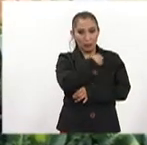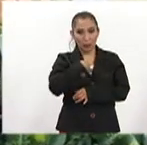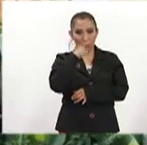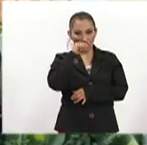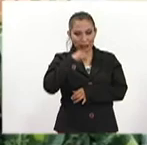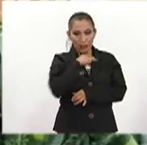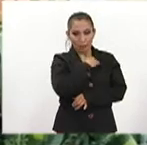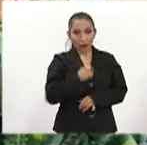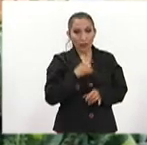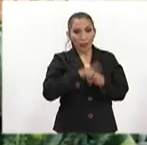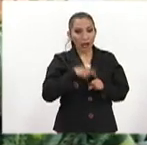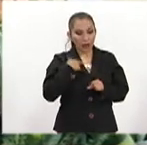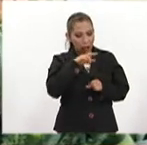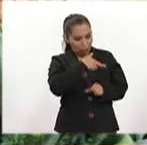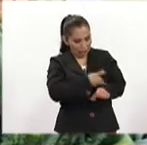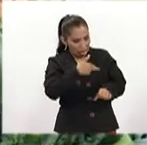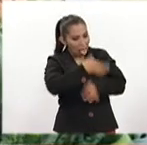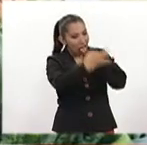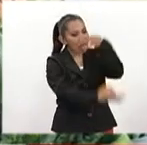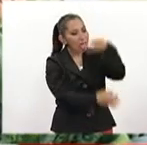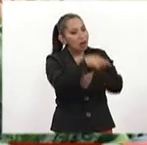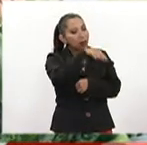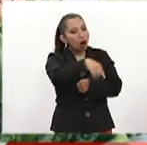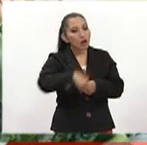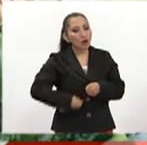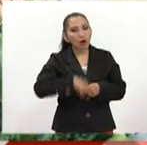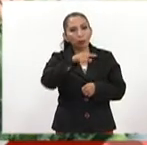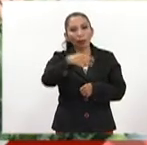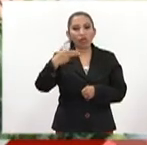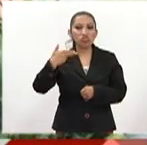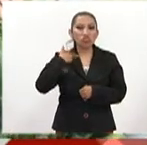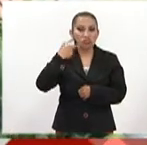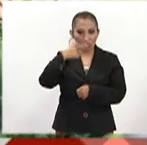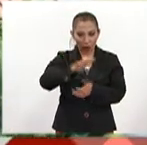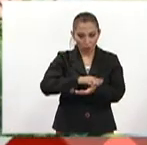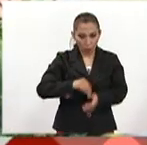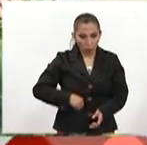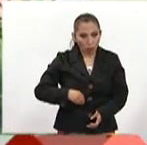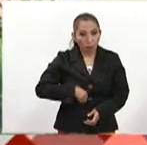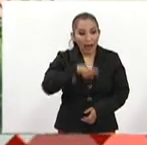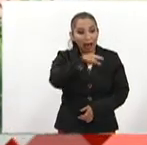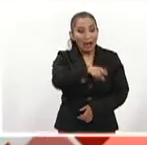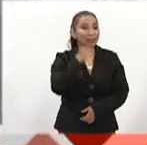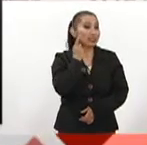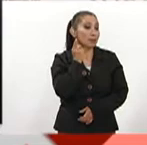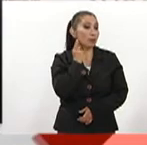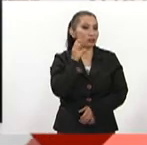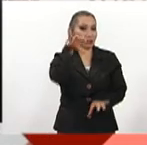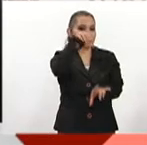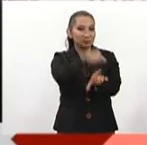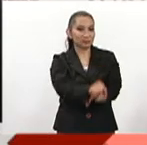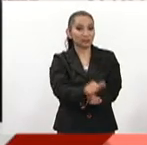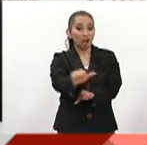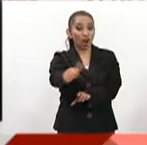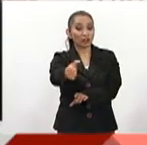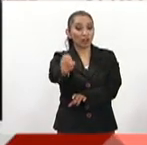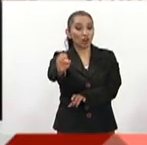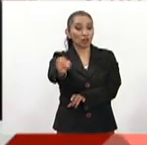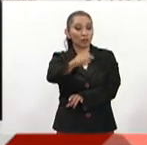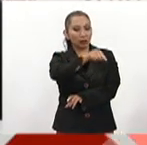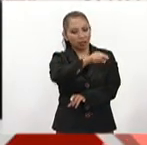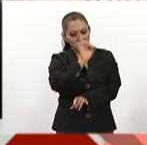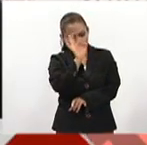Policía Municipal fueron vinculados a proceso por el delito de homicidio calificado. Los diputados fueron detenidos el 11 de octubre